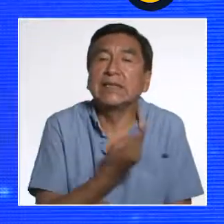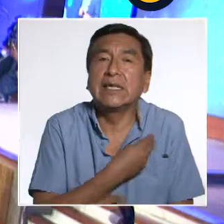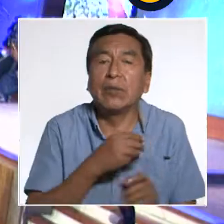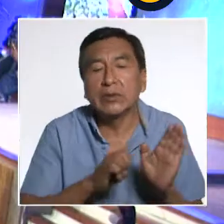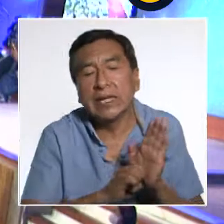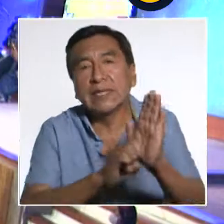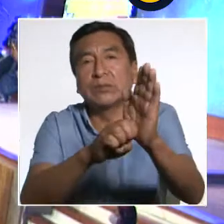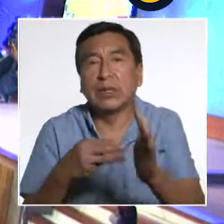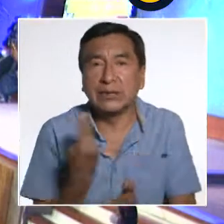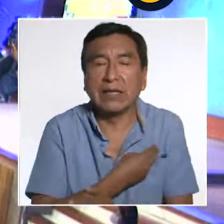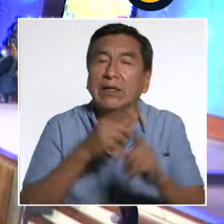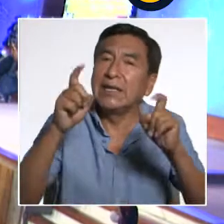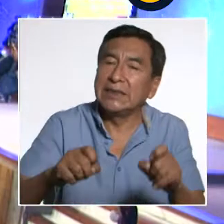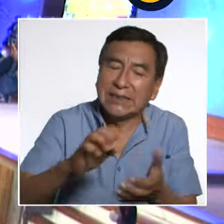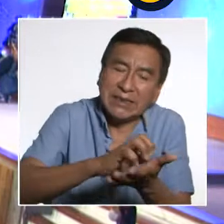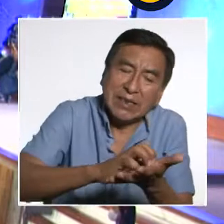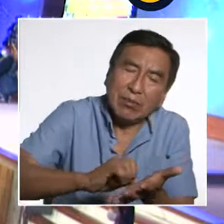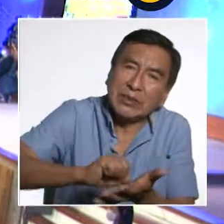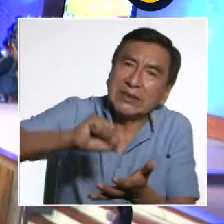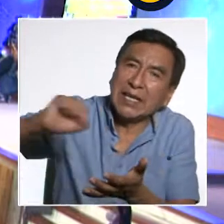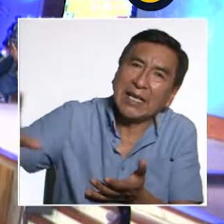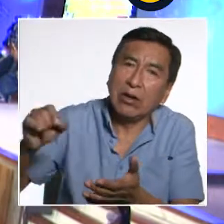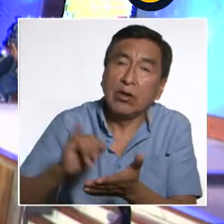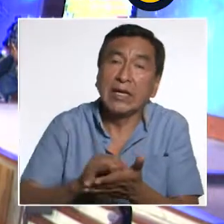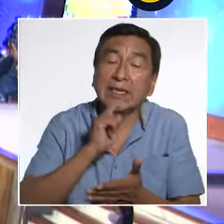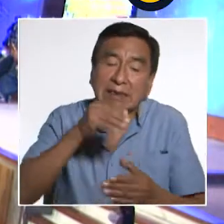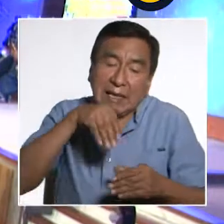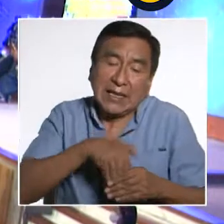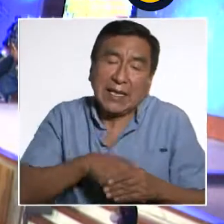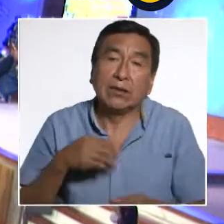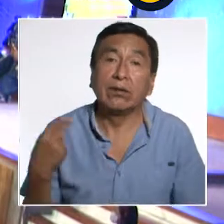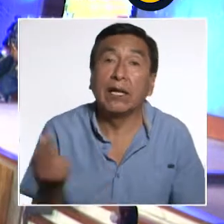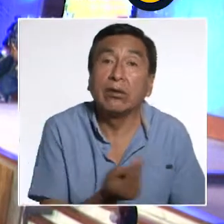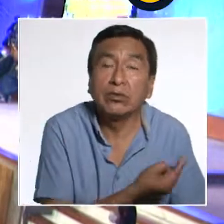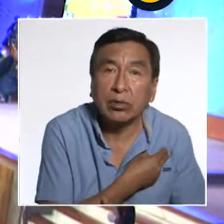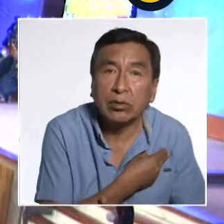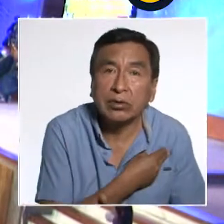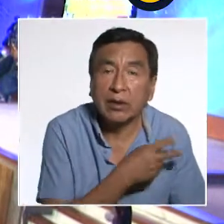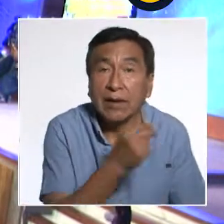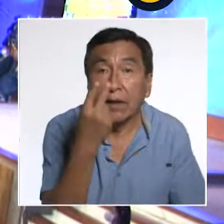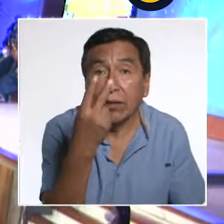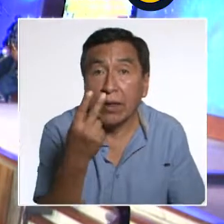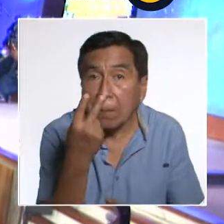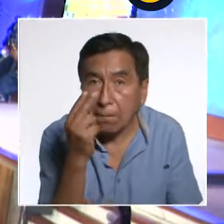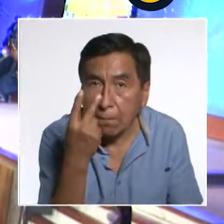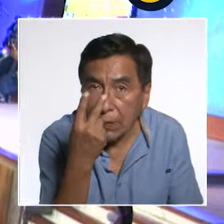expresarnos, necesitamos sacar lo que hay dentro nuestro. Y mire lo que dice: mirad